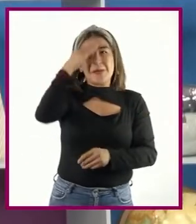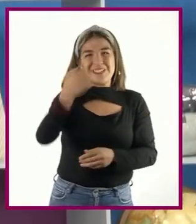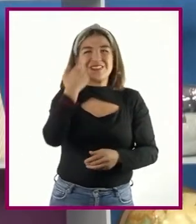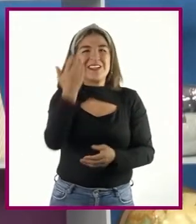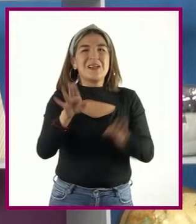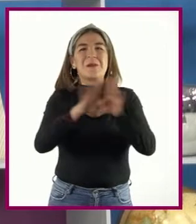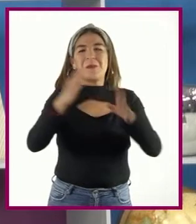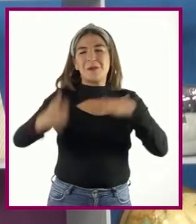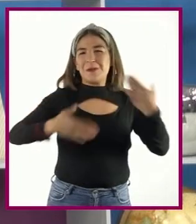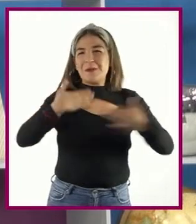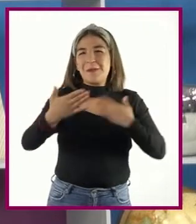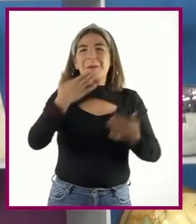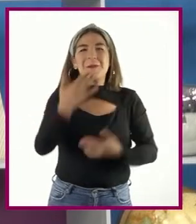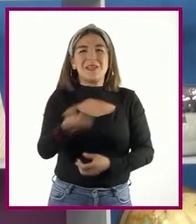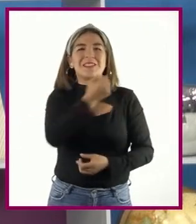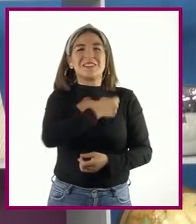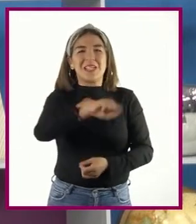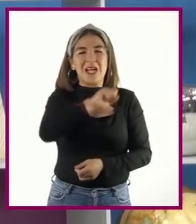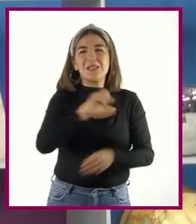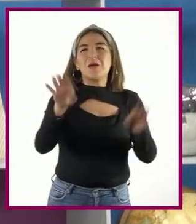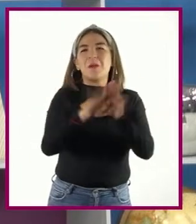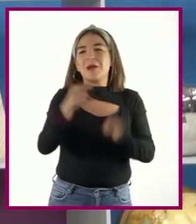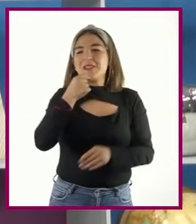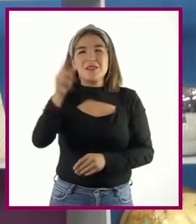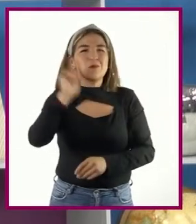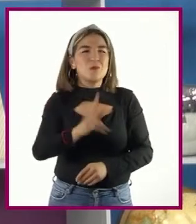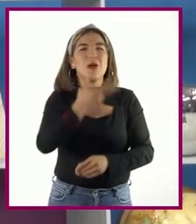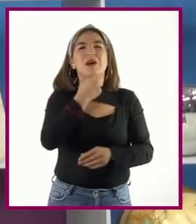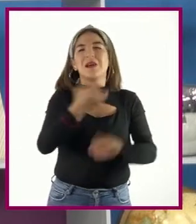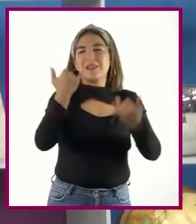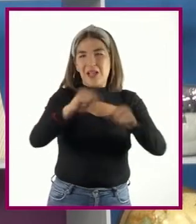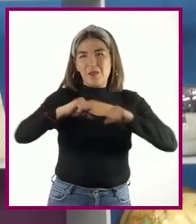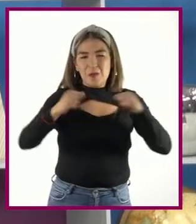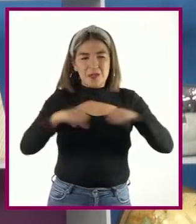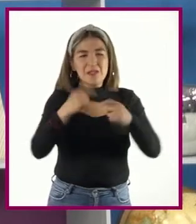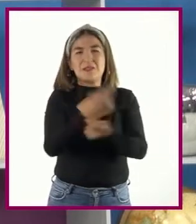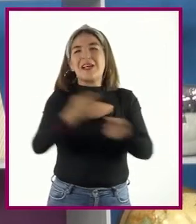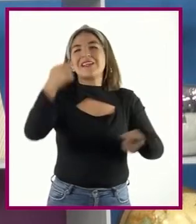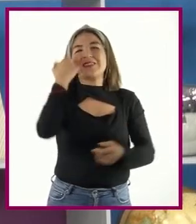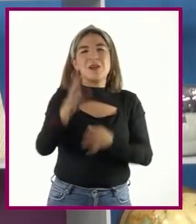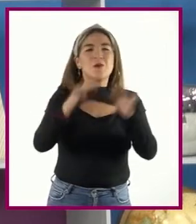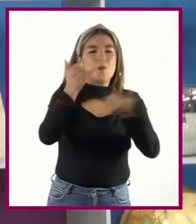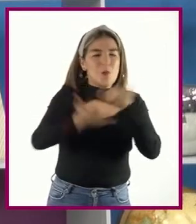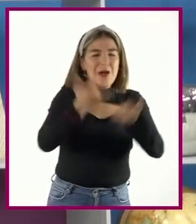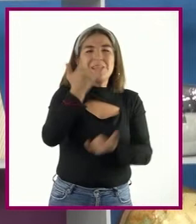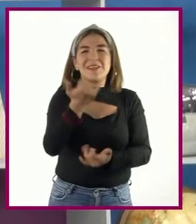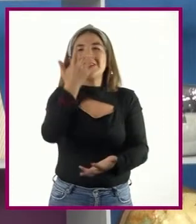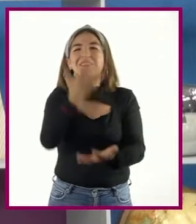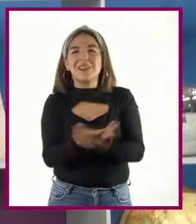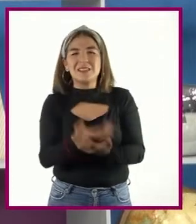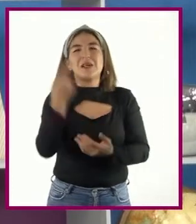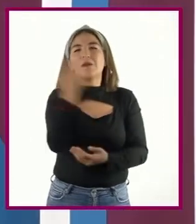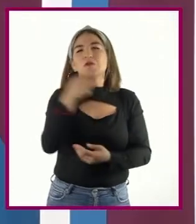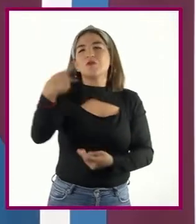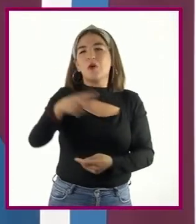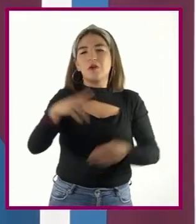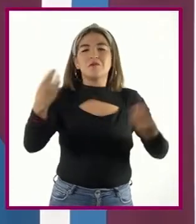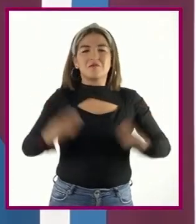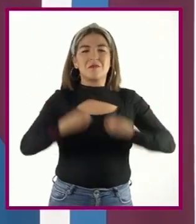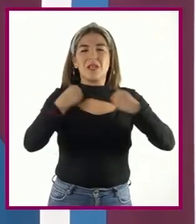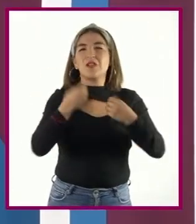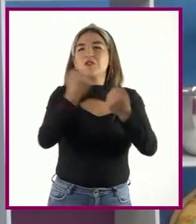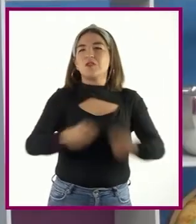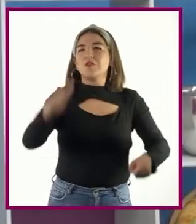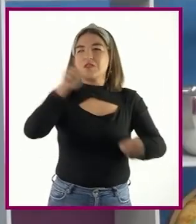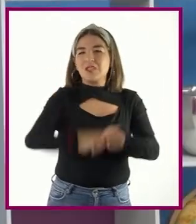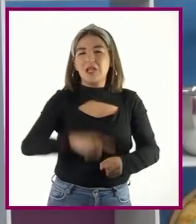desarrollo de las niñas, niños y adolescentes sin la posibilidad de jugar y descansar, de acuerdo con sus necesidades biopsicosociales.